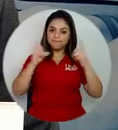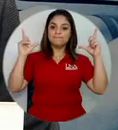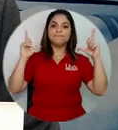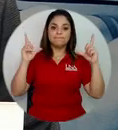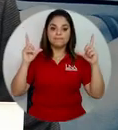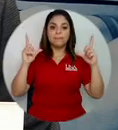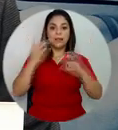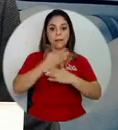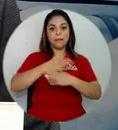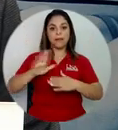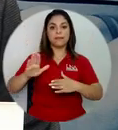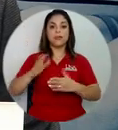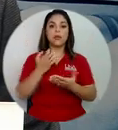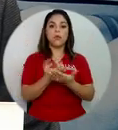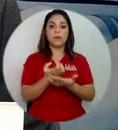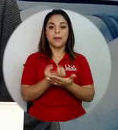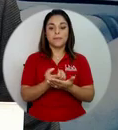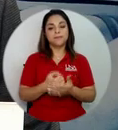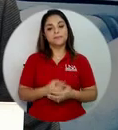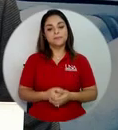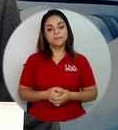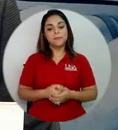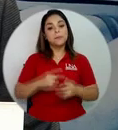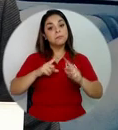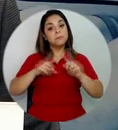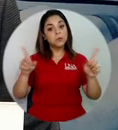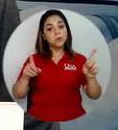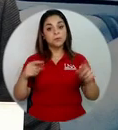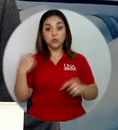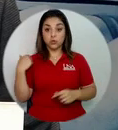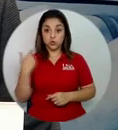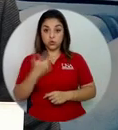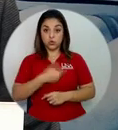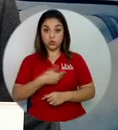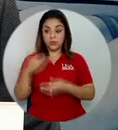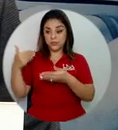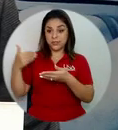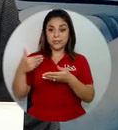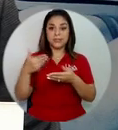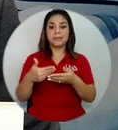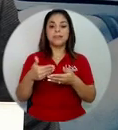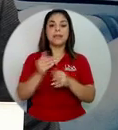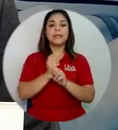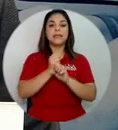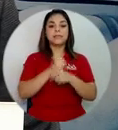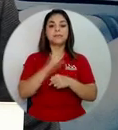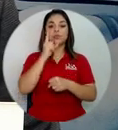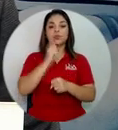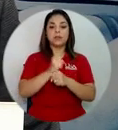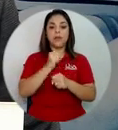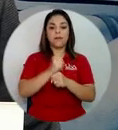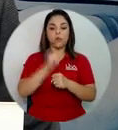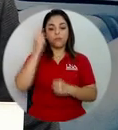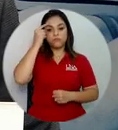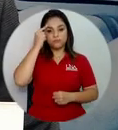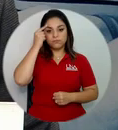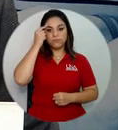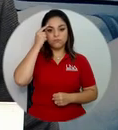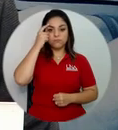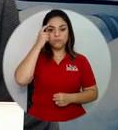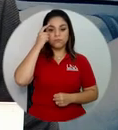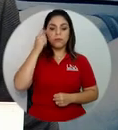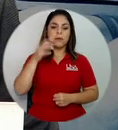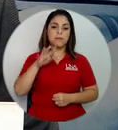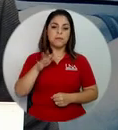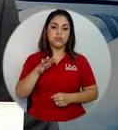¿verdad? Sí. Pero a la vez nosotros recientemente hicimos un trabajo de